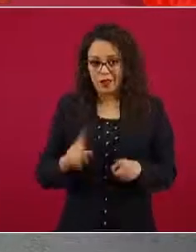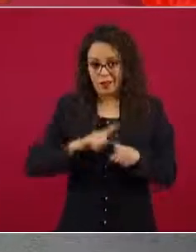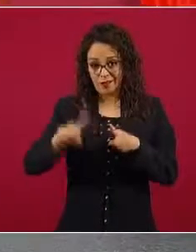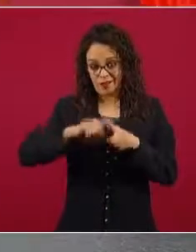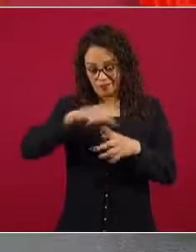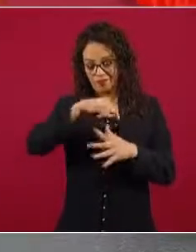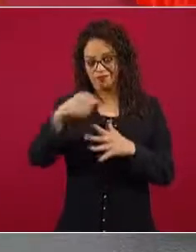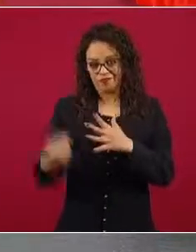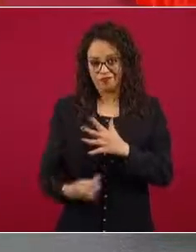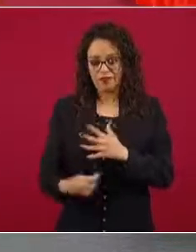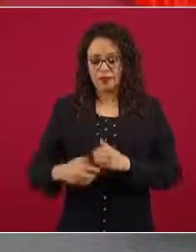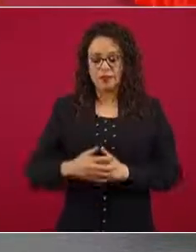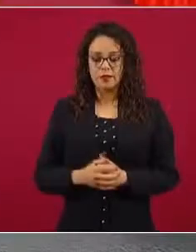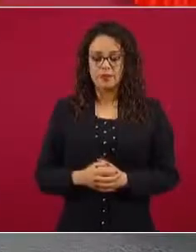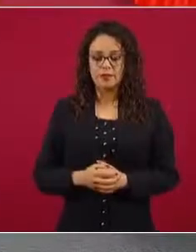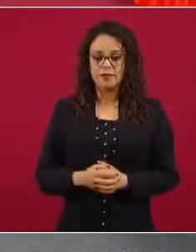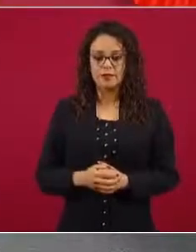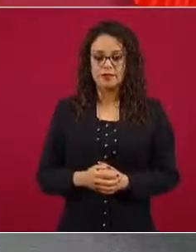En